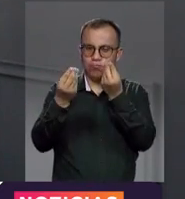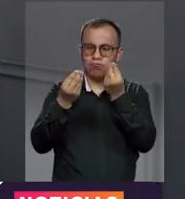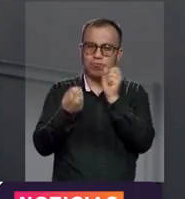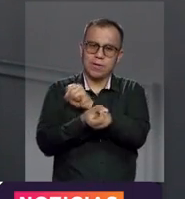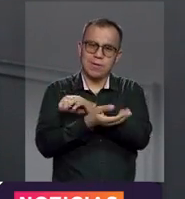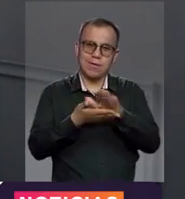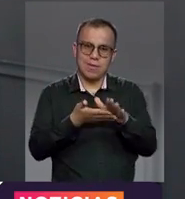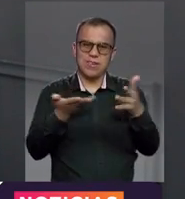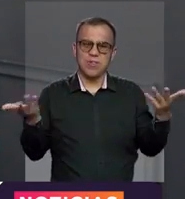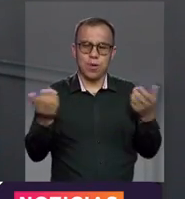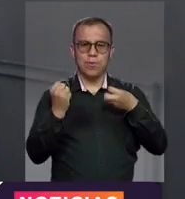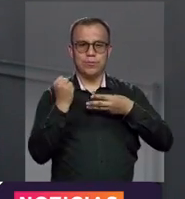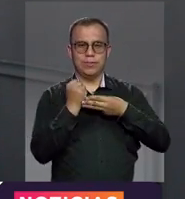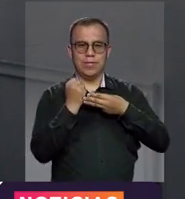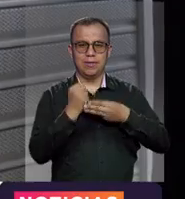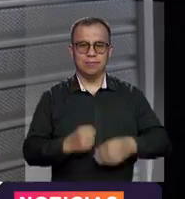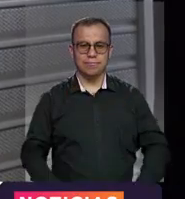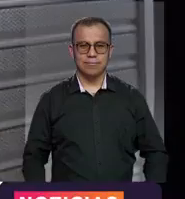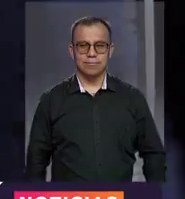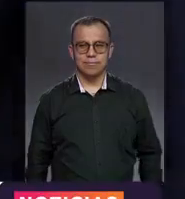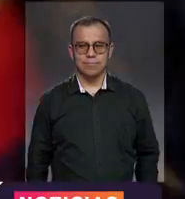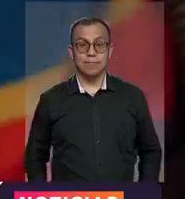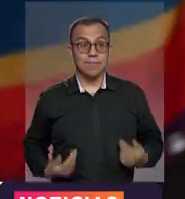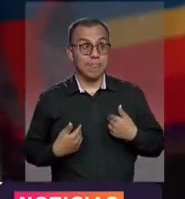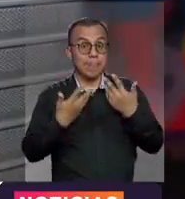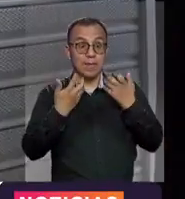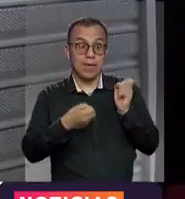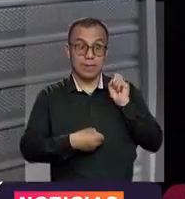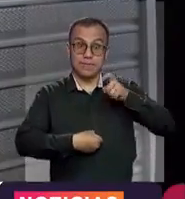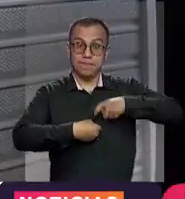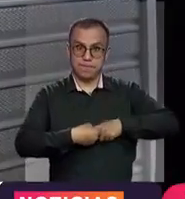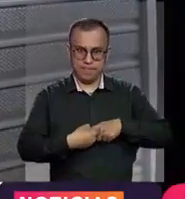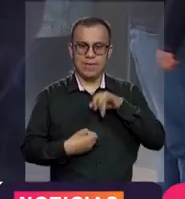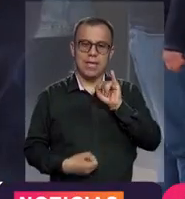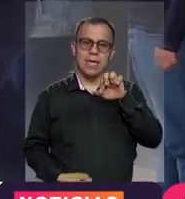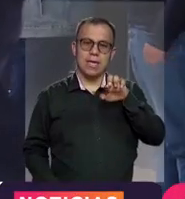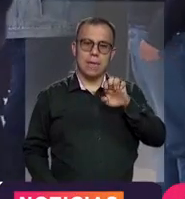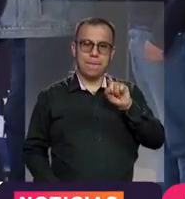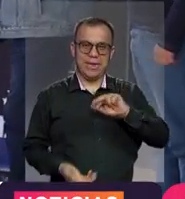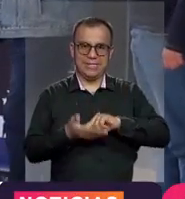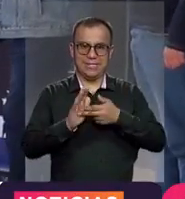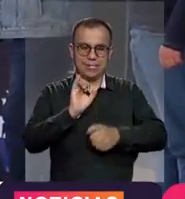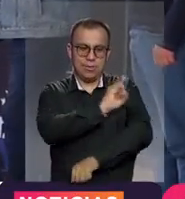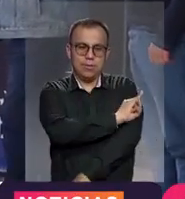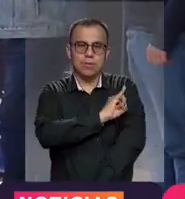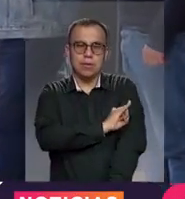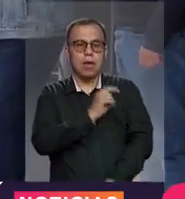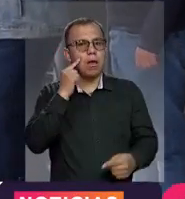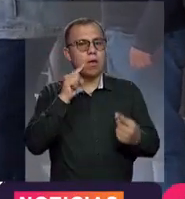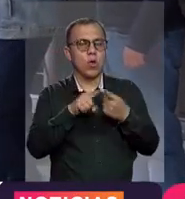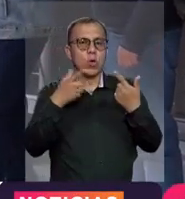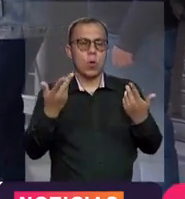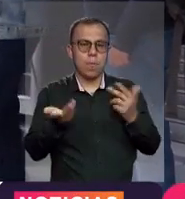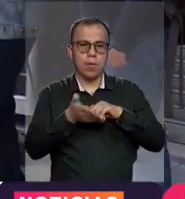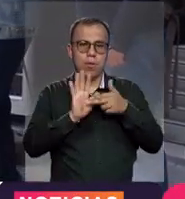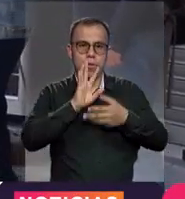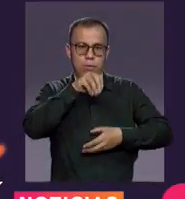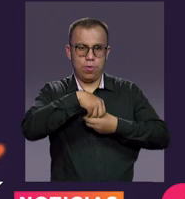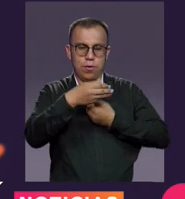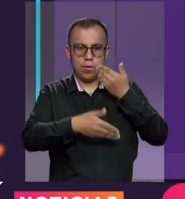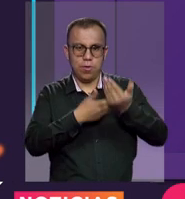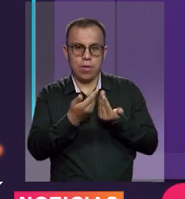gratuitos, estos dictados por el SENA. Quienes estén inscritos en el IPES podrán acceder a la oferta académica enfocada en áreas como